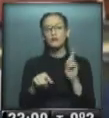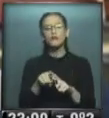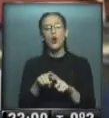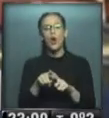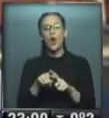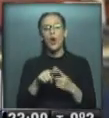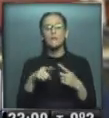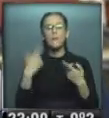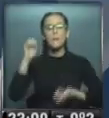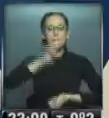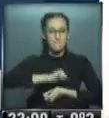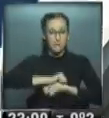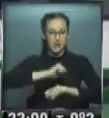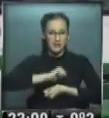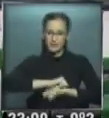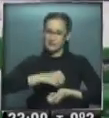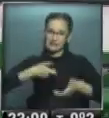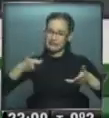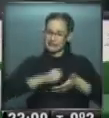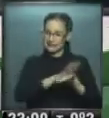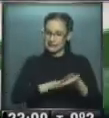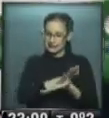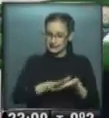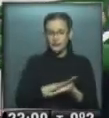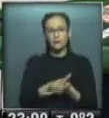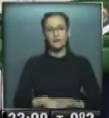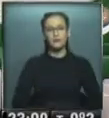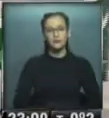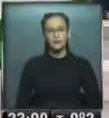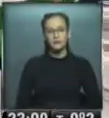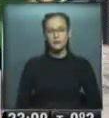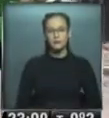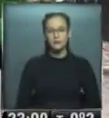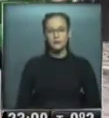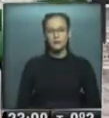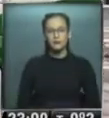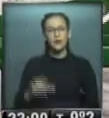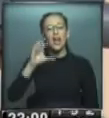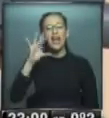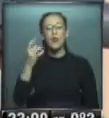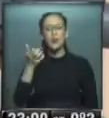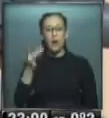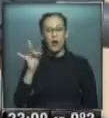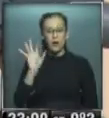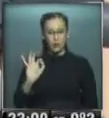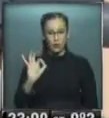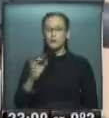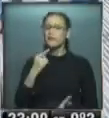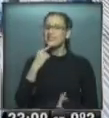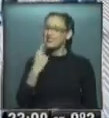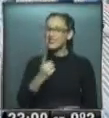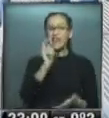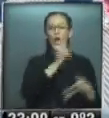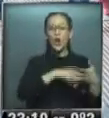apropiación ilegal de papel prensa. El auditor general de la Ciudad de Buenos Aires, Eduardo Epstein, reveló que las